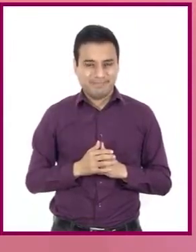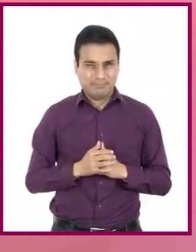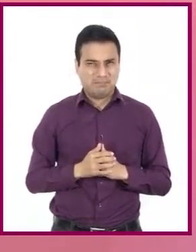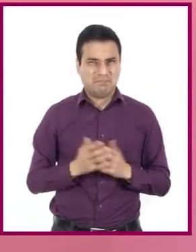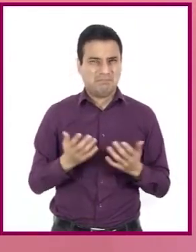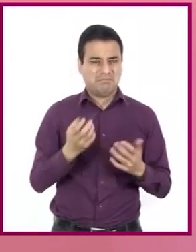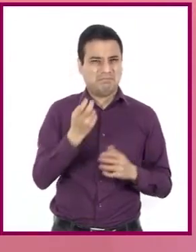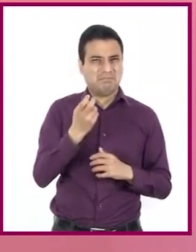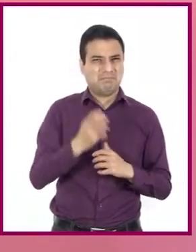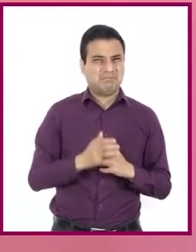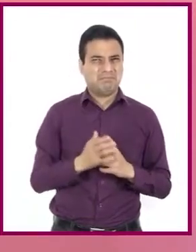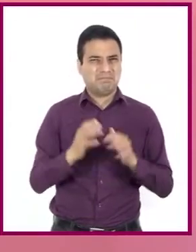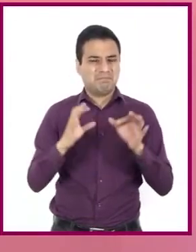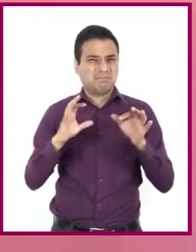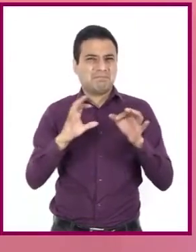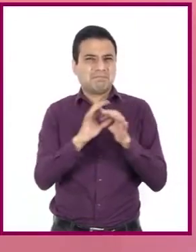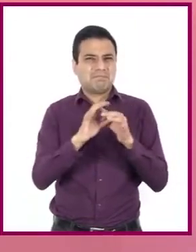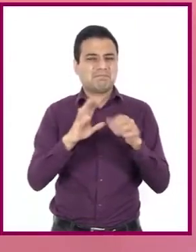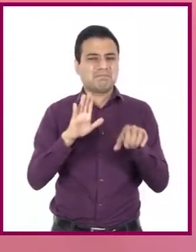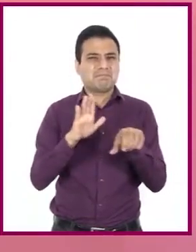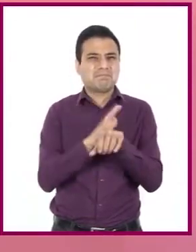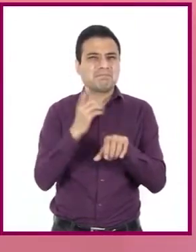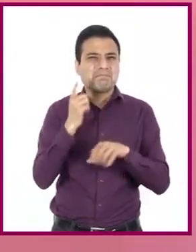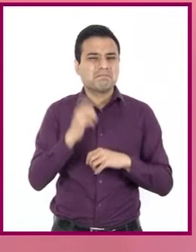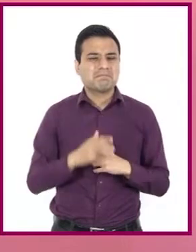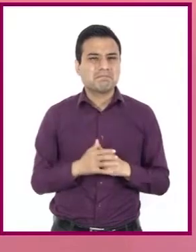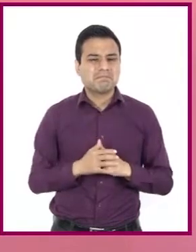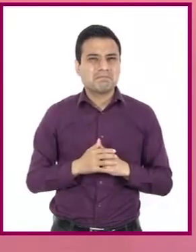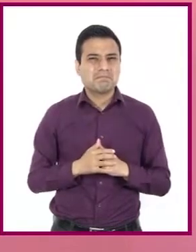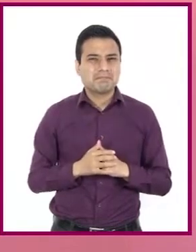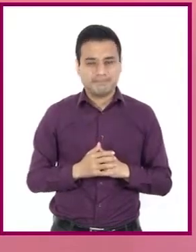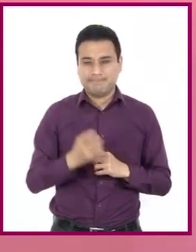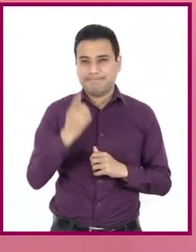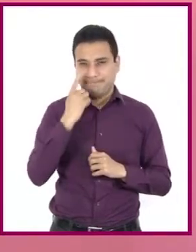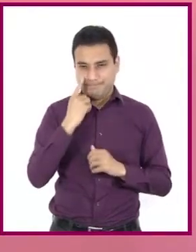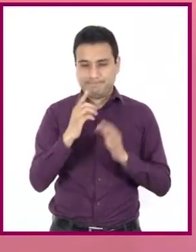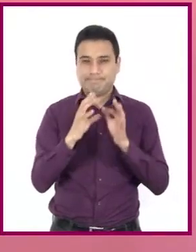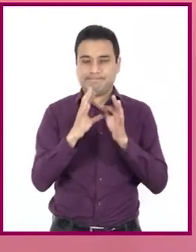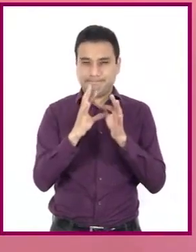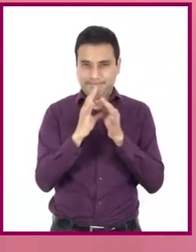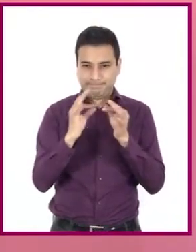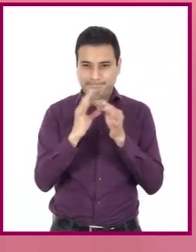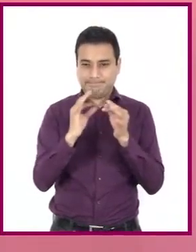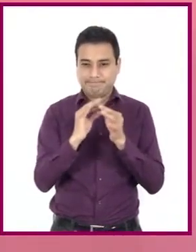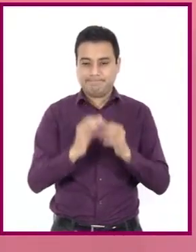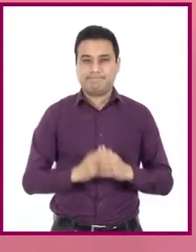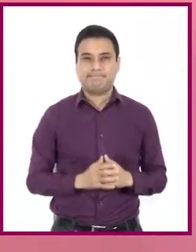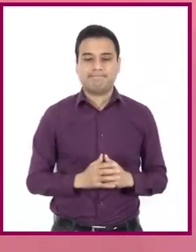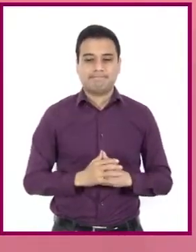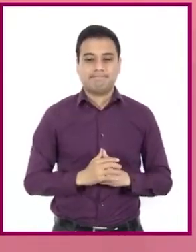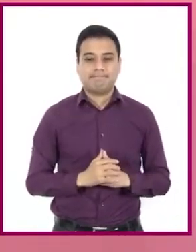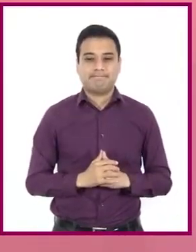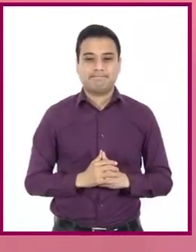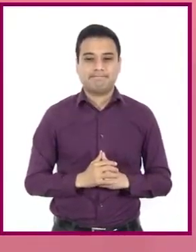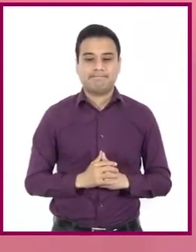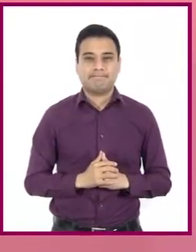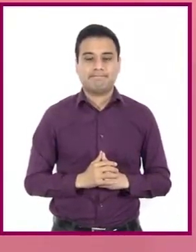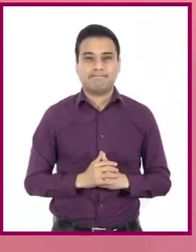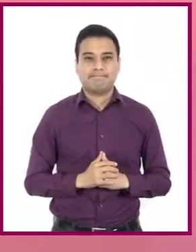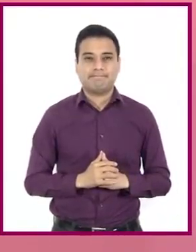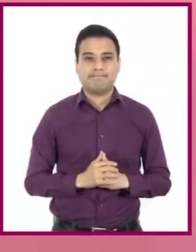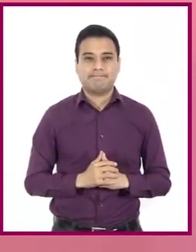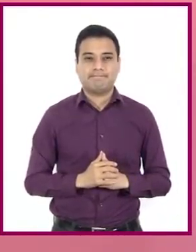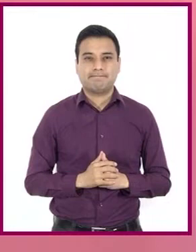relación, vamos a observar cómo están distribuidas las letras y la proporción que tienen. Veamos